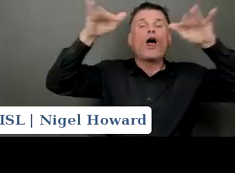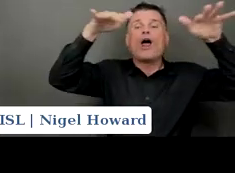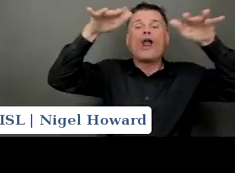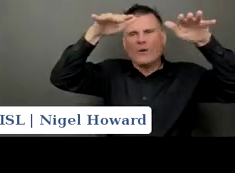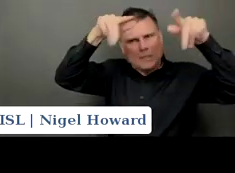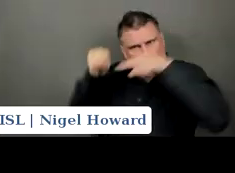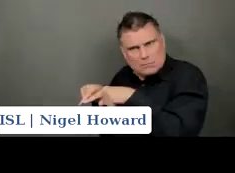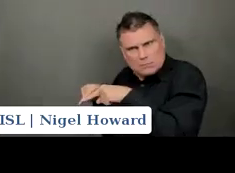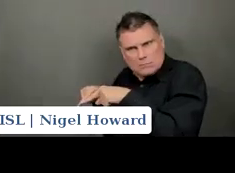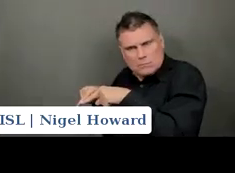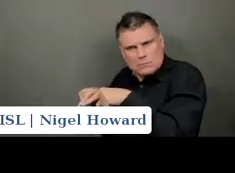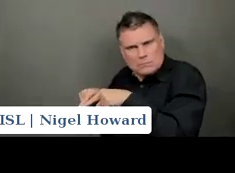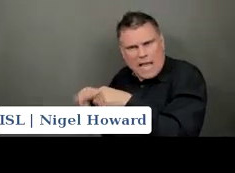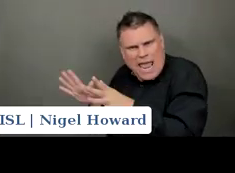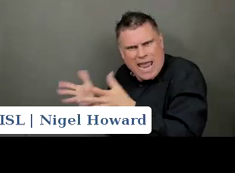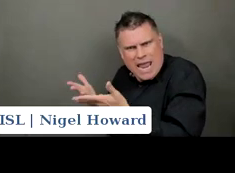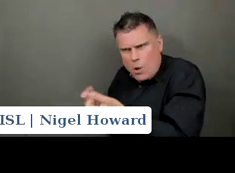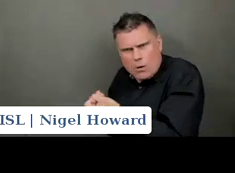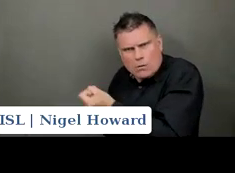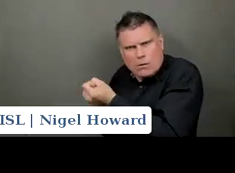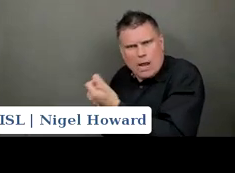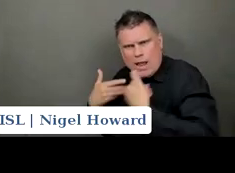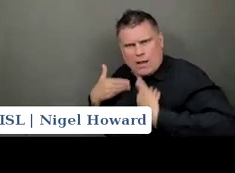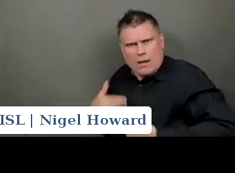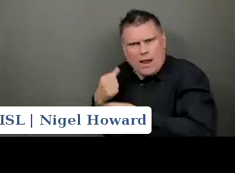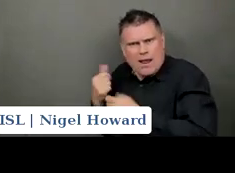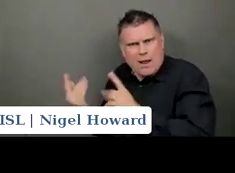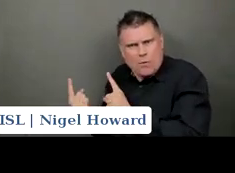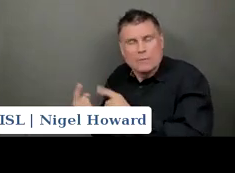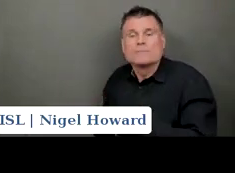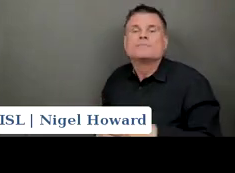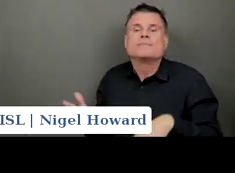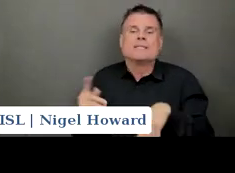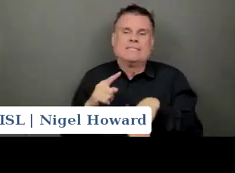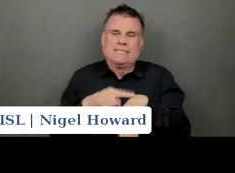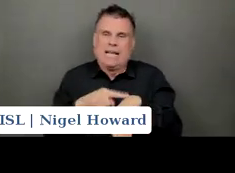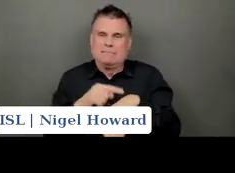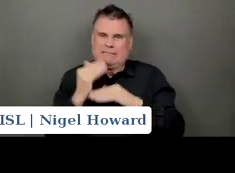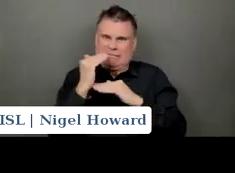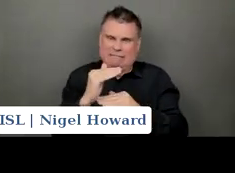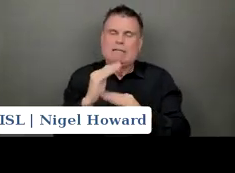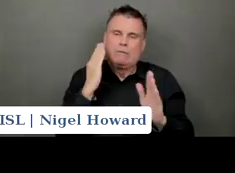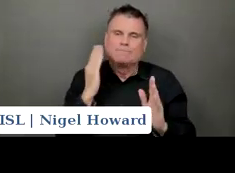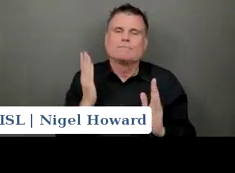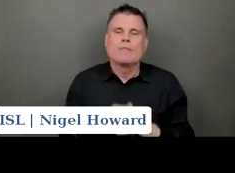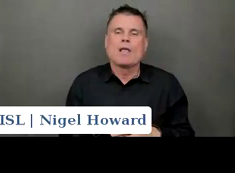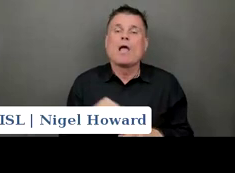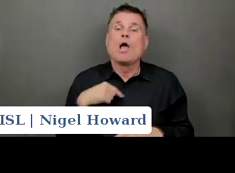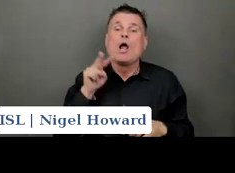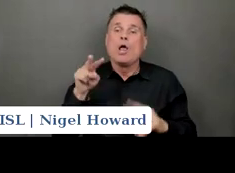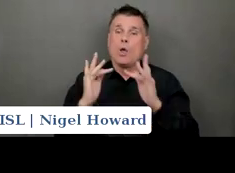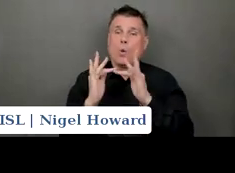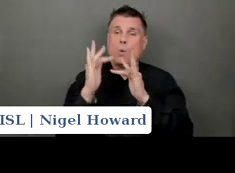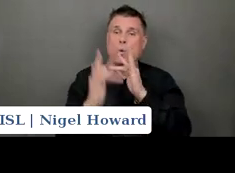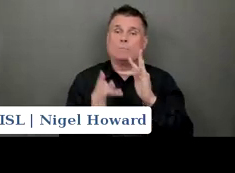los encontrarán, hemos trabajado con la sociedad civil y con el mercado para poder involucrar en estos dispositivos,